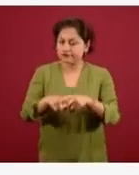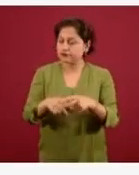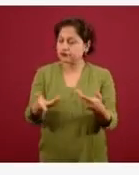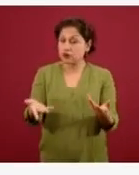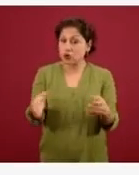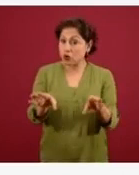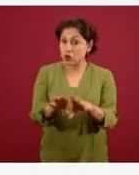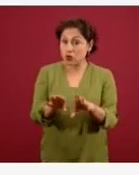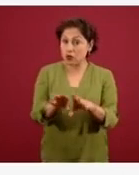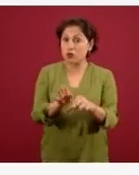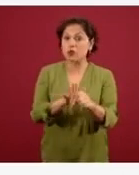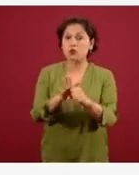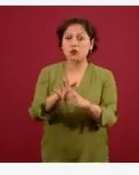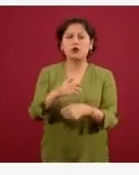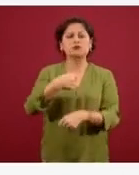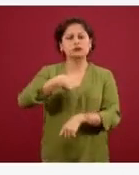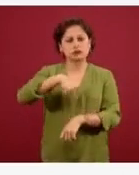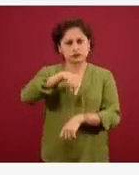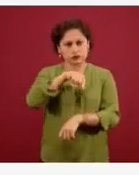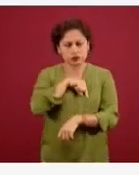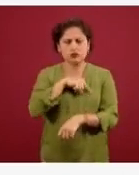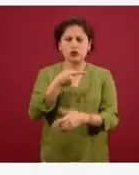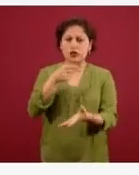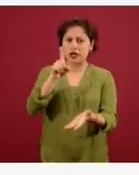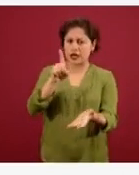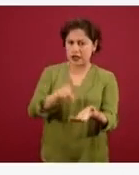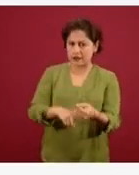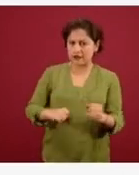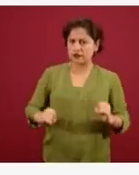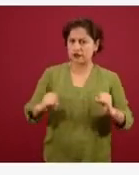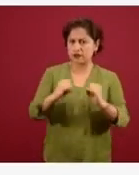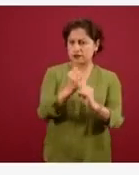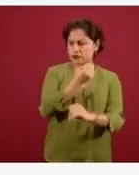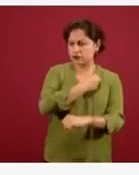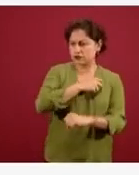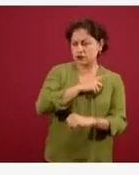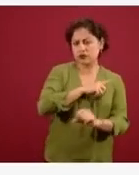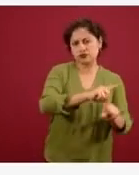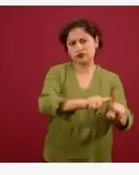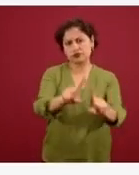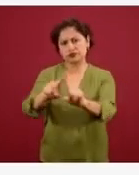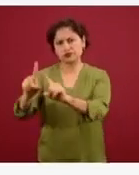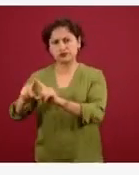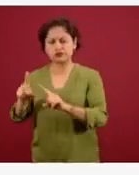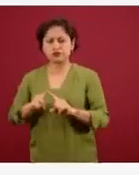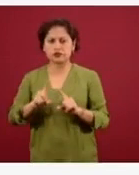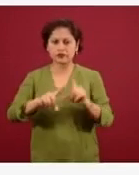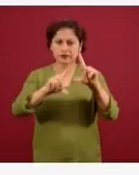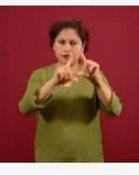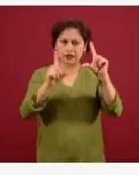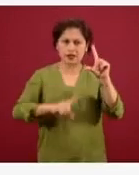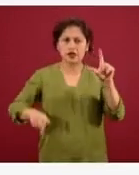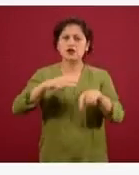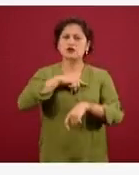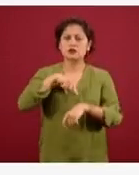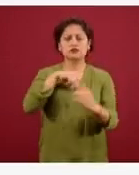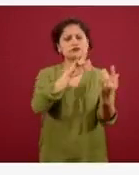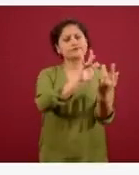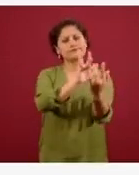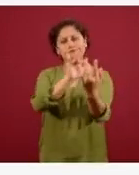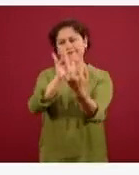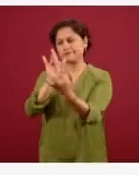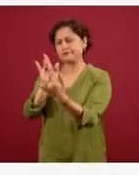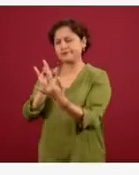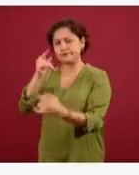la comunicación constante con todo el sector salud y con todos los bancos de sangre de la Red Nacional de Sangre, precisamente para